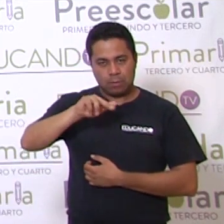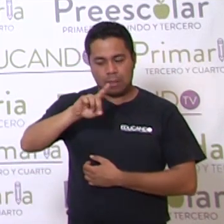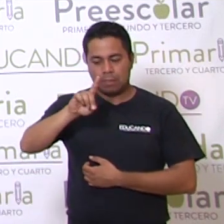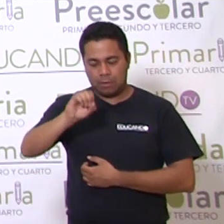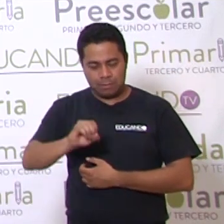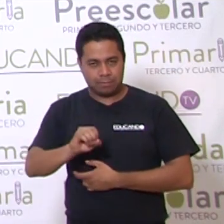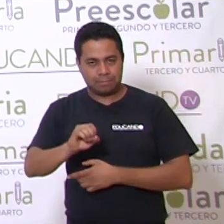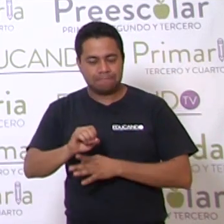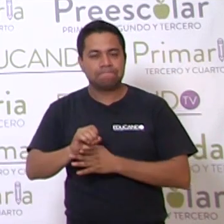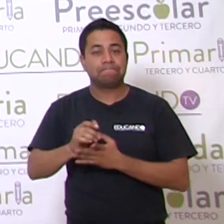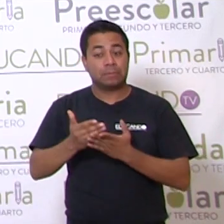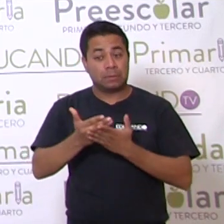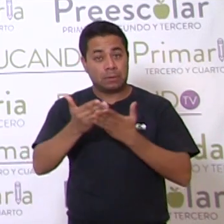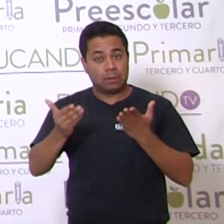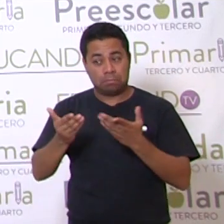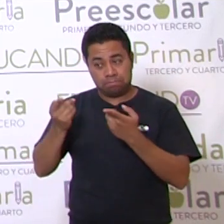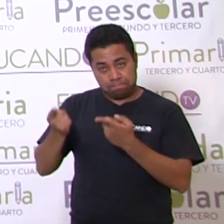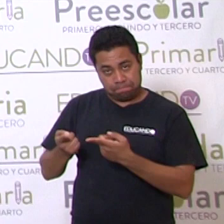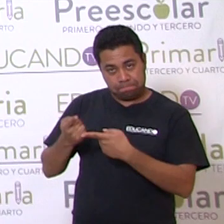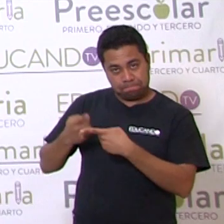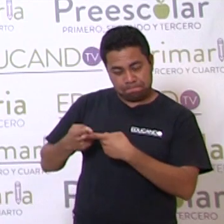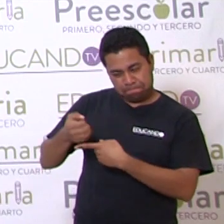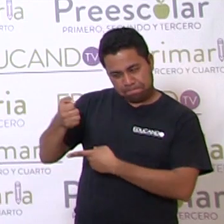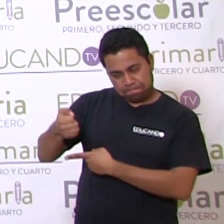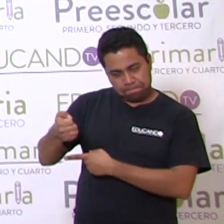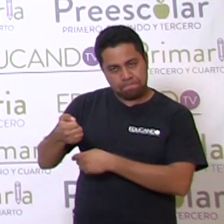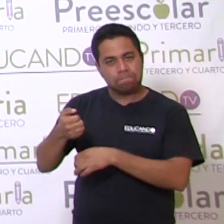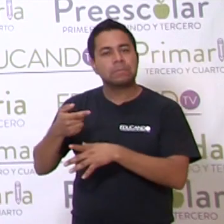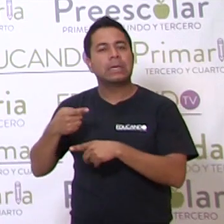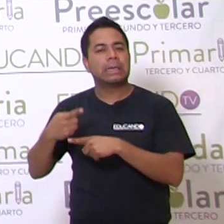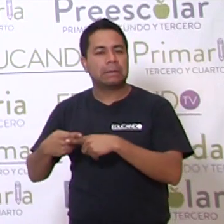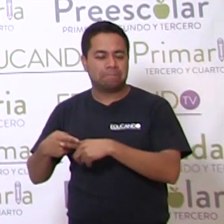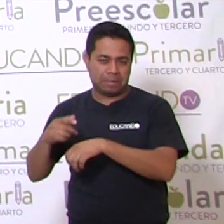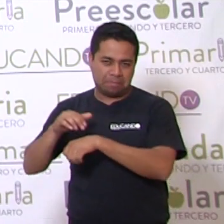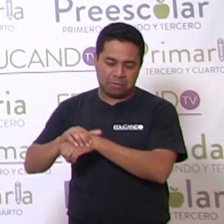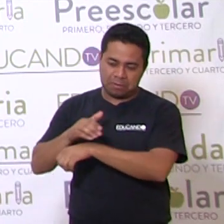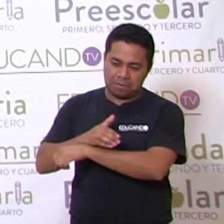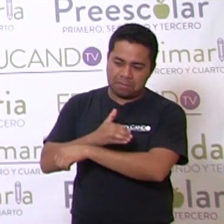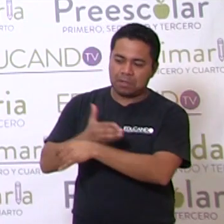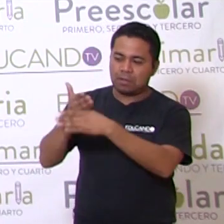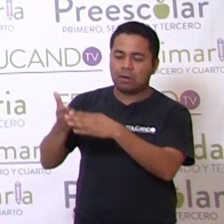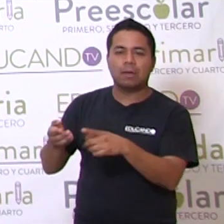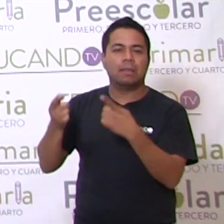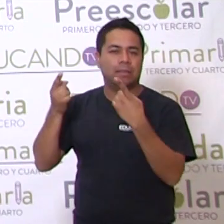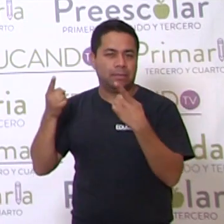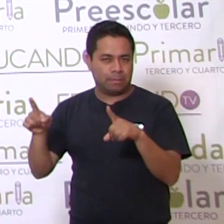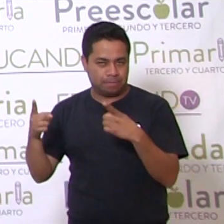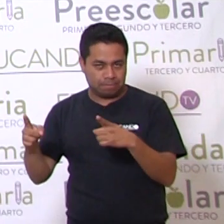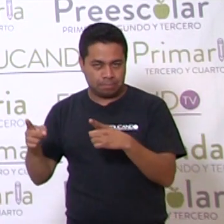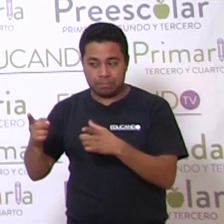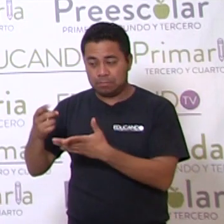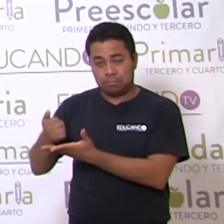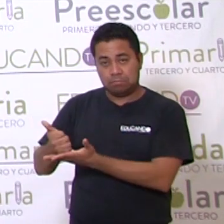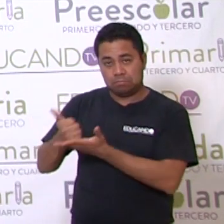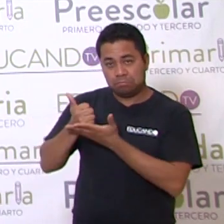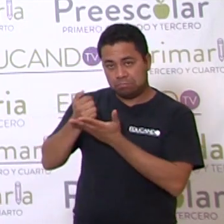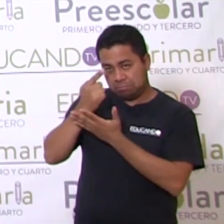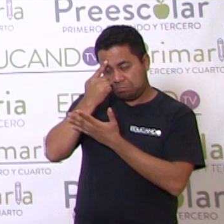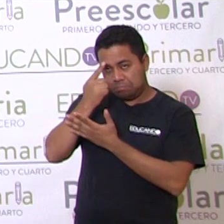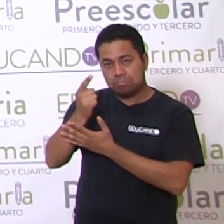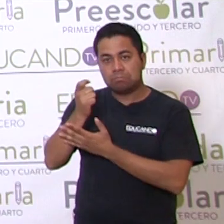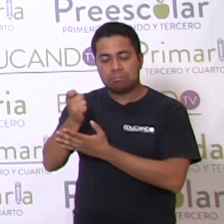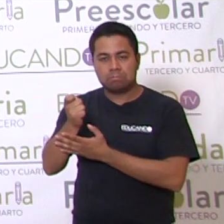Armando Mendoza y en esta ocasión saludo con gusto a nuestro compañero y amigo David Ramírez, quien nos estará